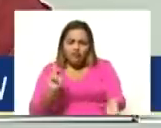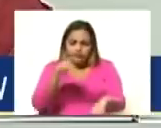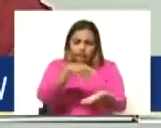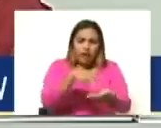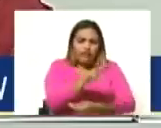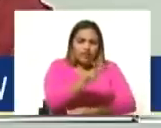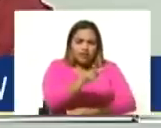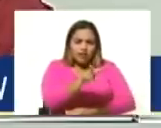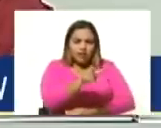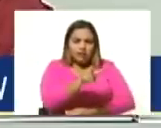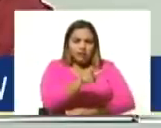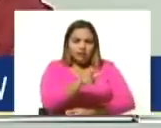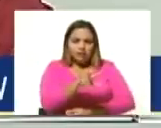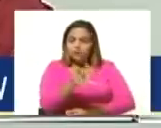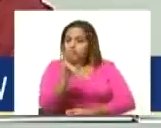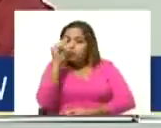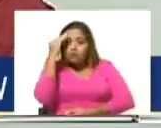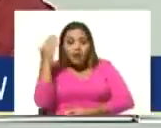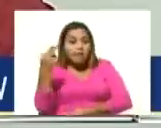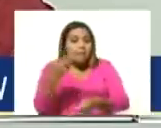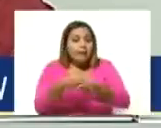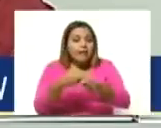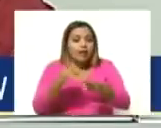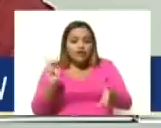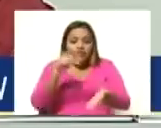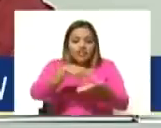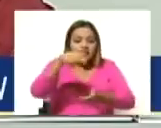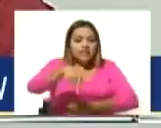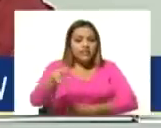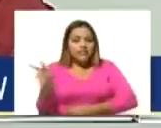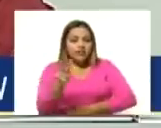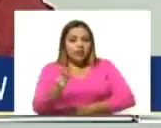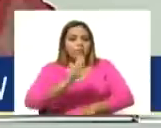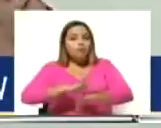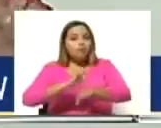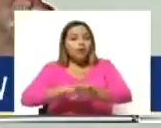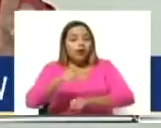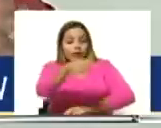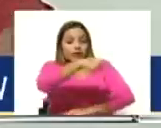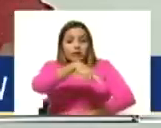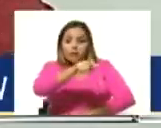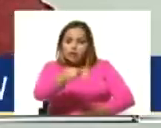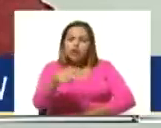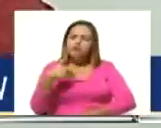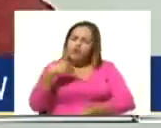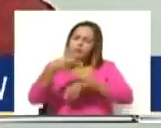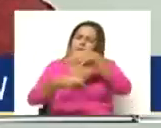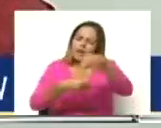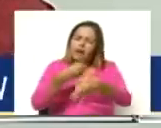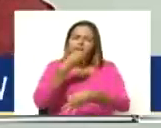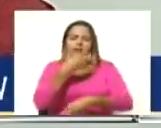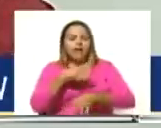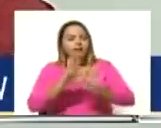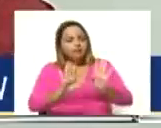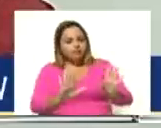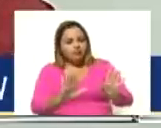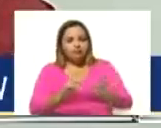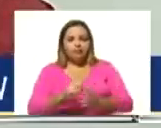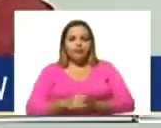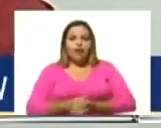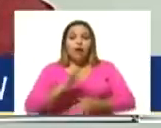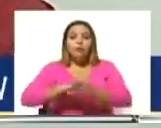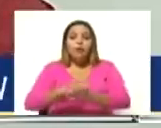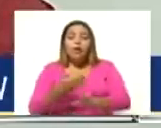creo que no miden el peligro de venir aquí a Venezuela. Porque ellos, me voy a explicar bien, porque ellos